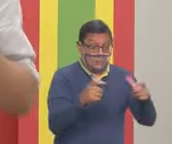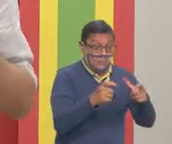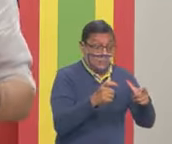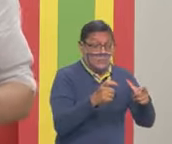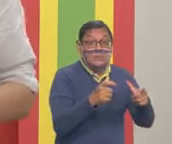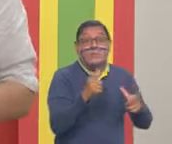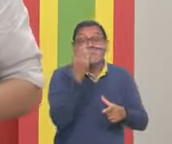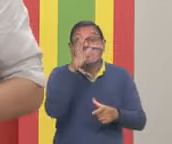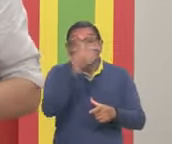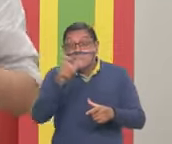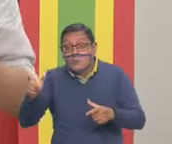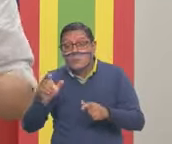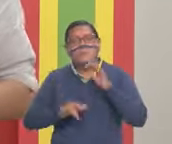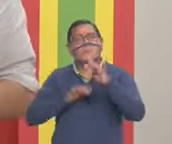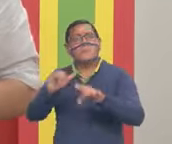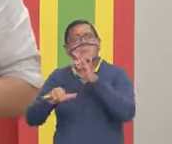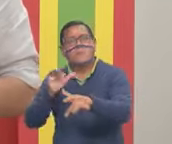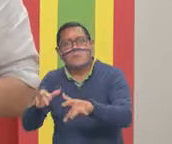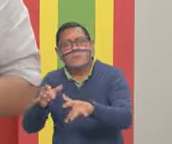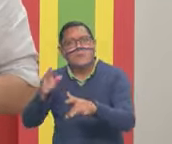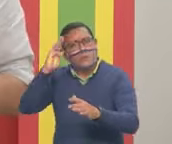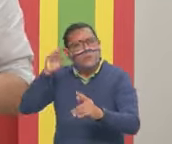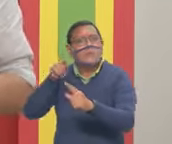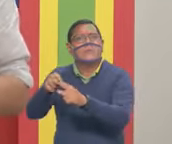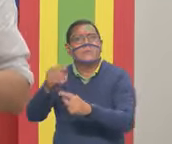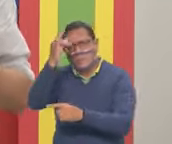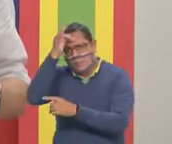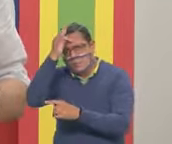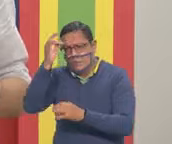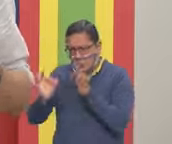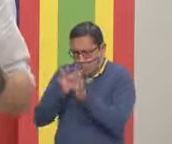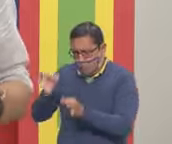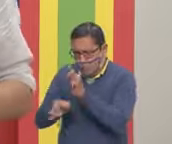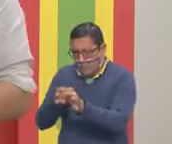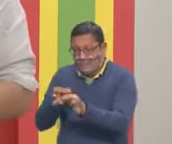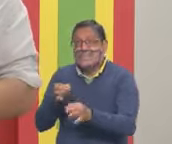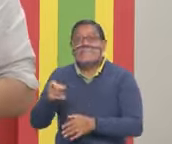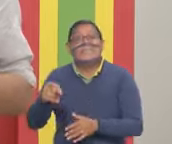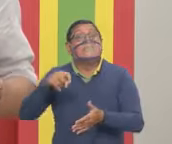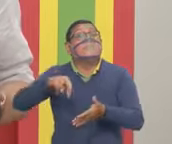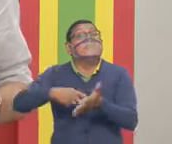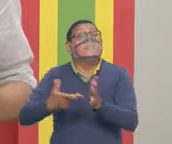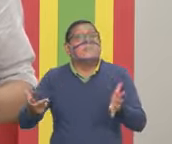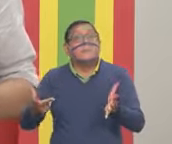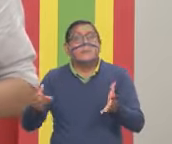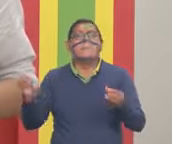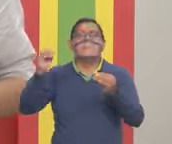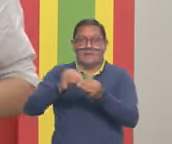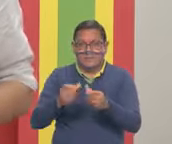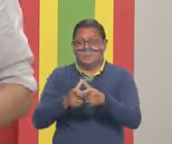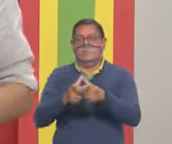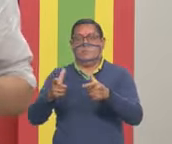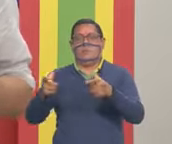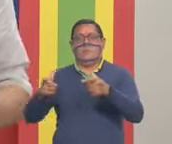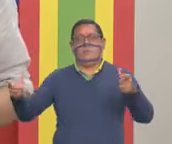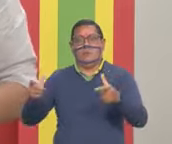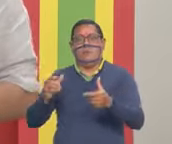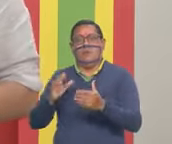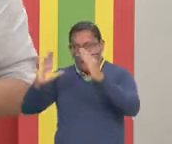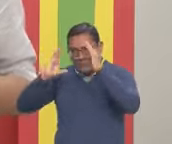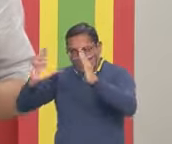de manera temprana a un centro hospitalario. Eso supone un reto de atención, pero al mismo tiempo nos ha permitido